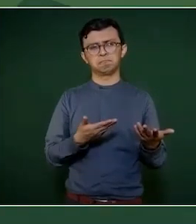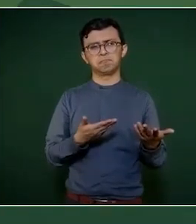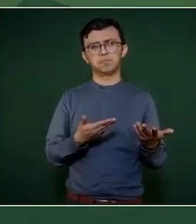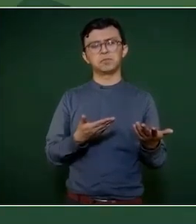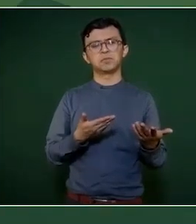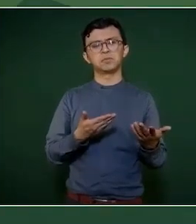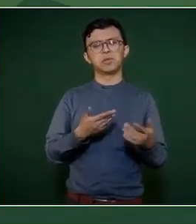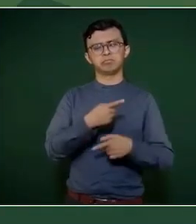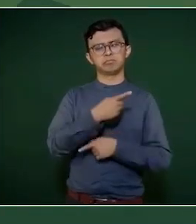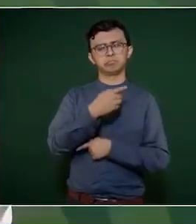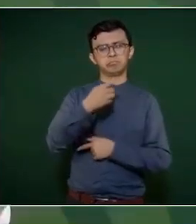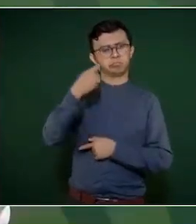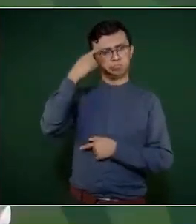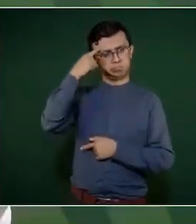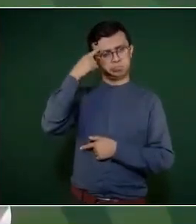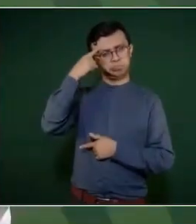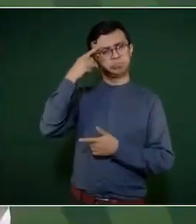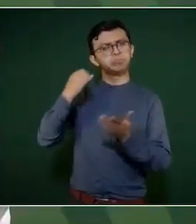opinado